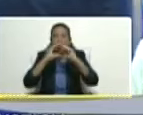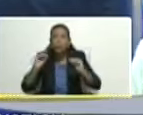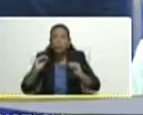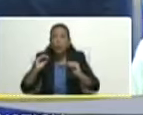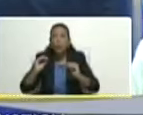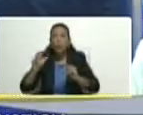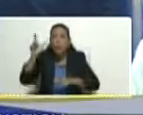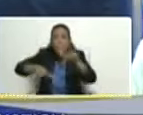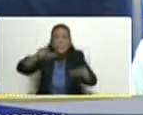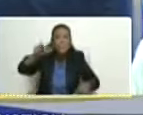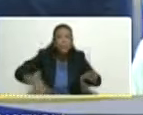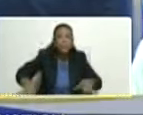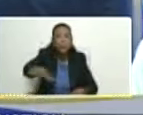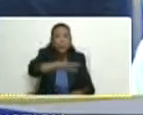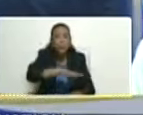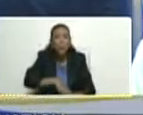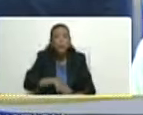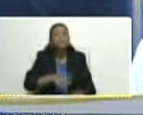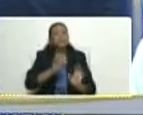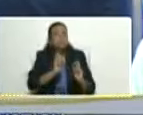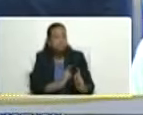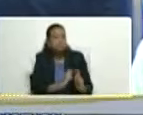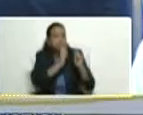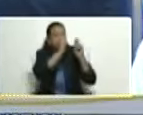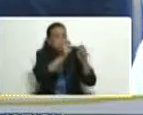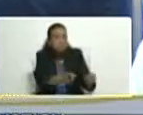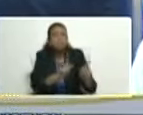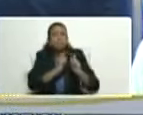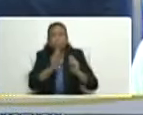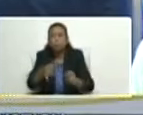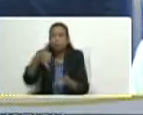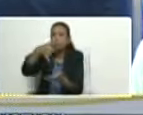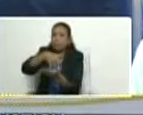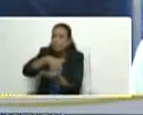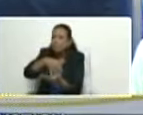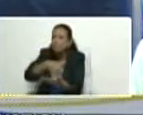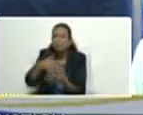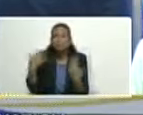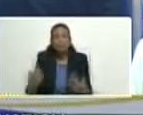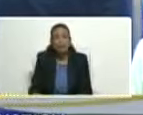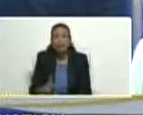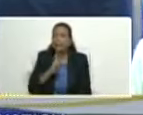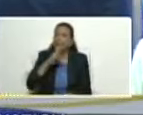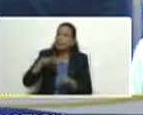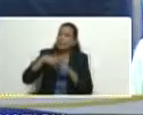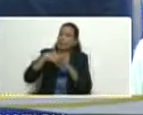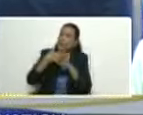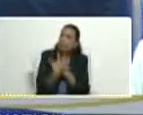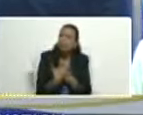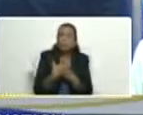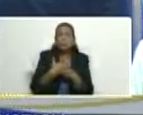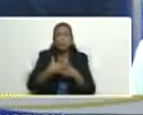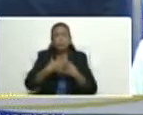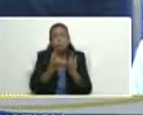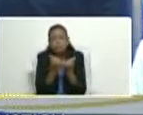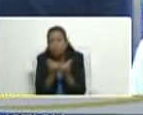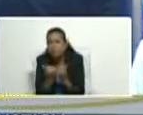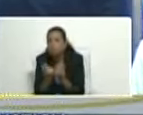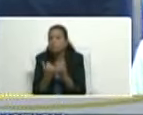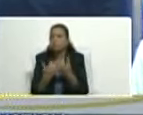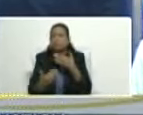los compatriotas que han sido los más vulnerables, los que han sido más afectados por la guerra